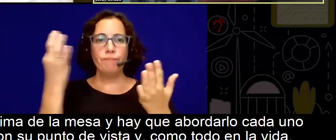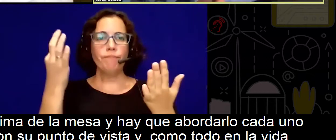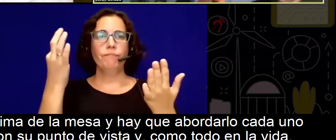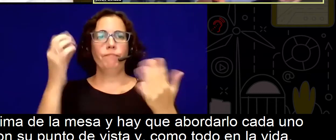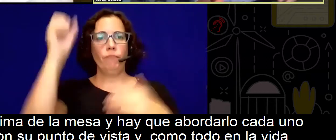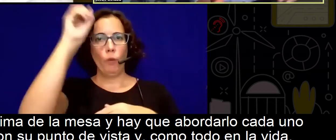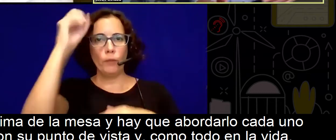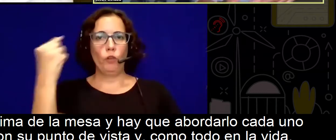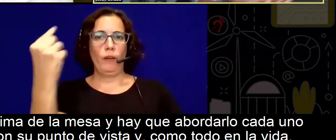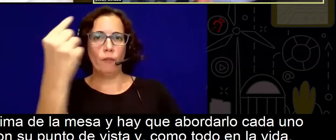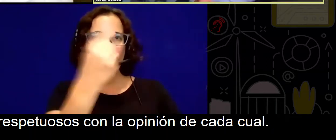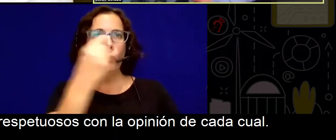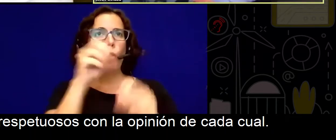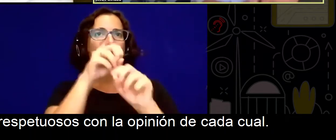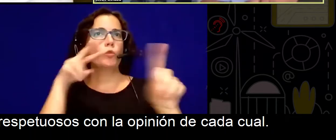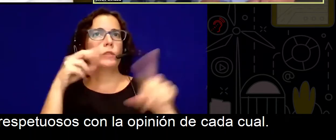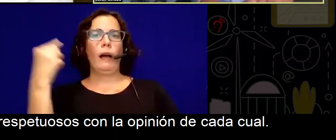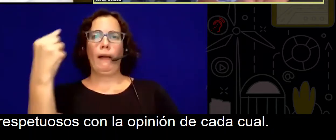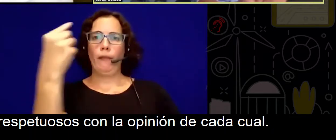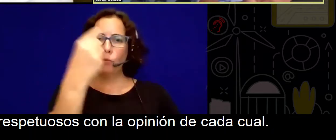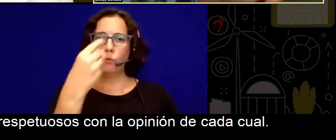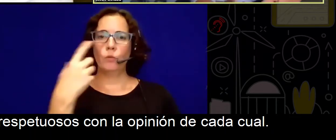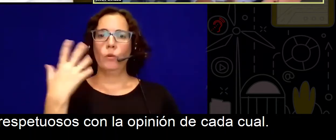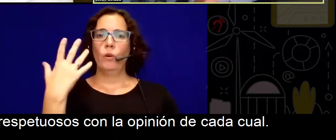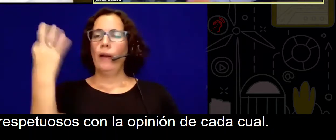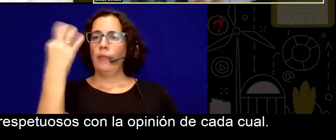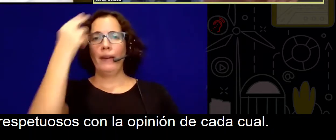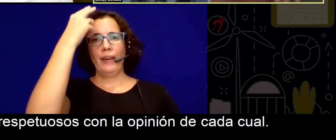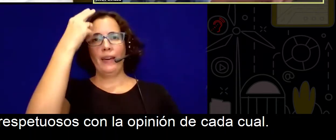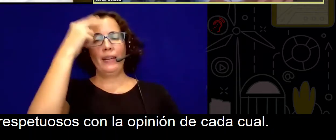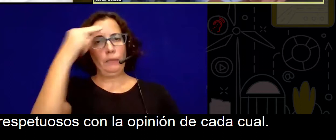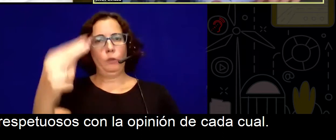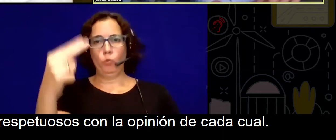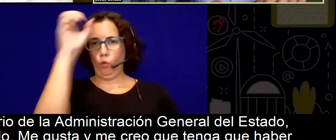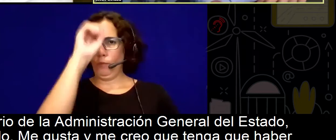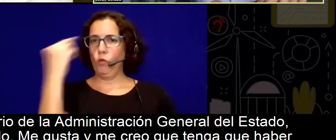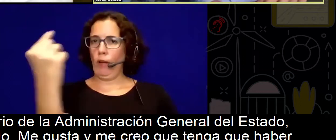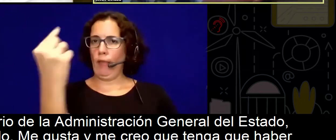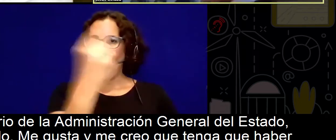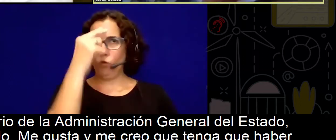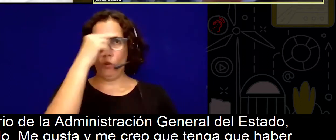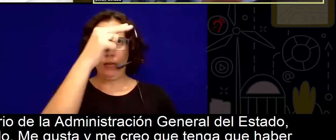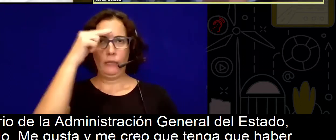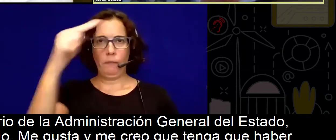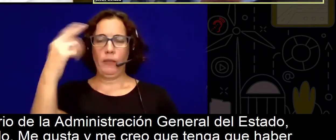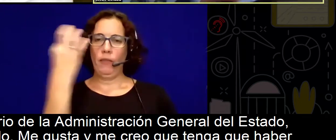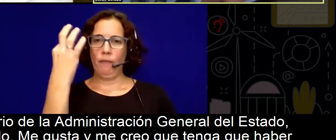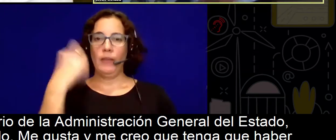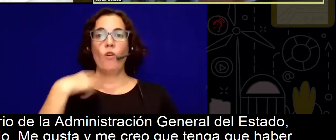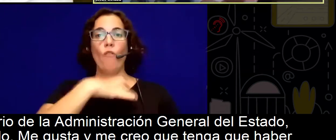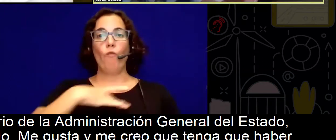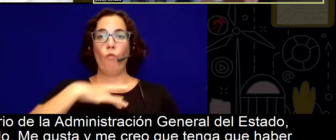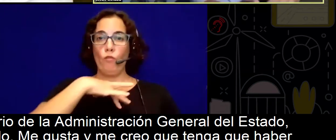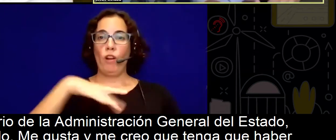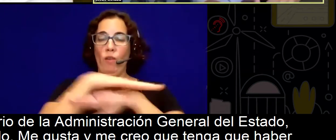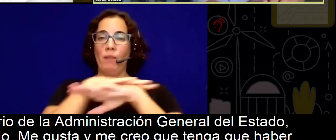punto de vista, y como todo en la vida hay que ser respetuosos con la opinión de cada cual, ¿no? Yo soy funcionario de la Administración